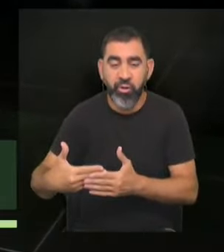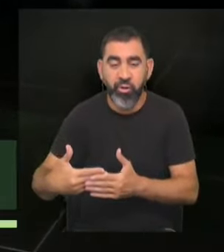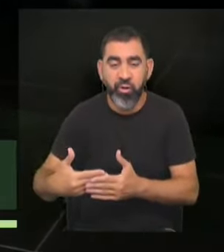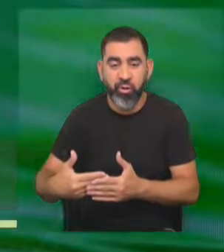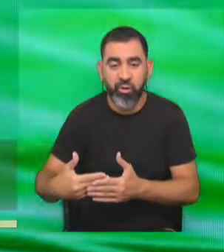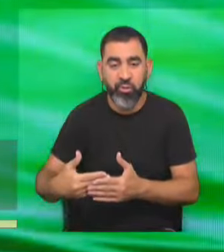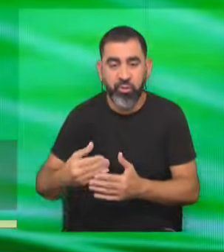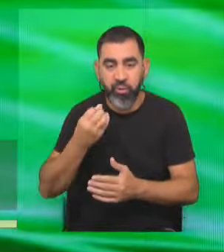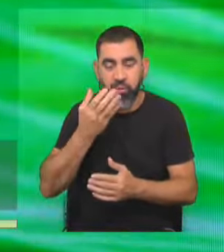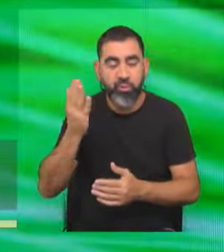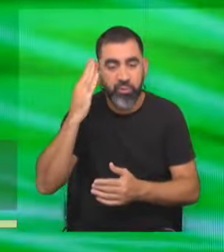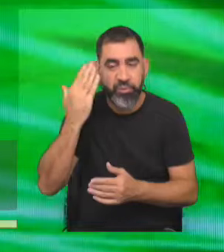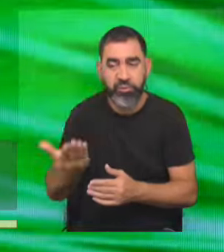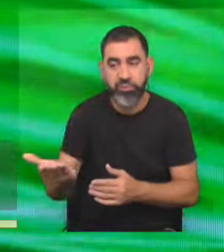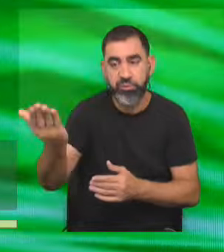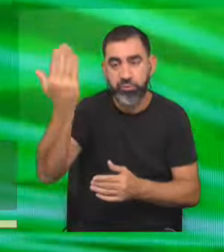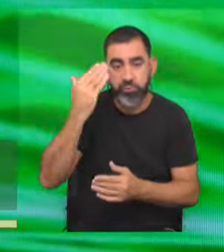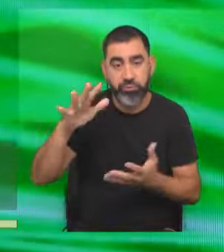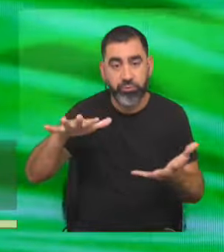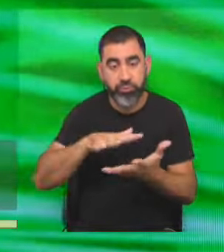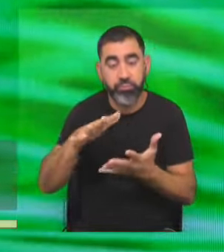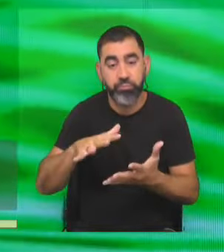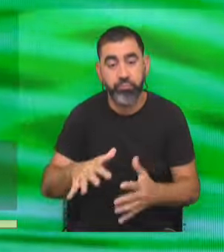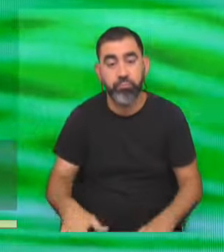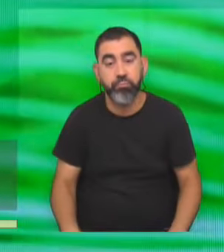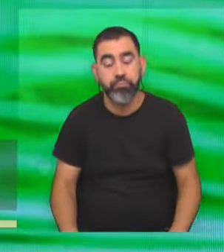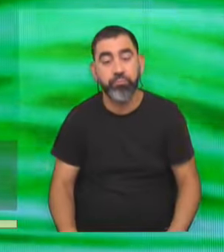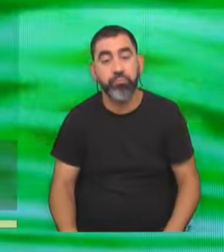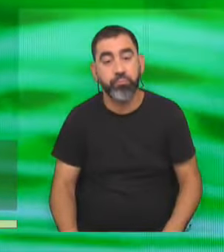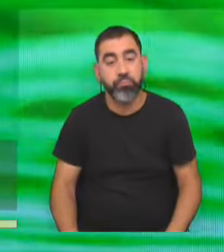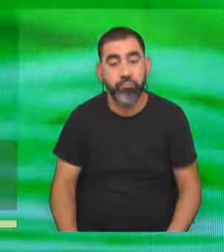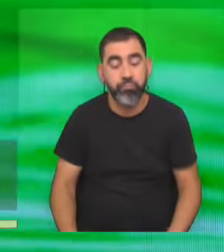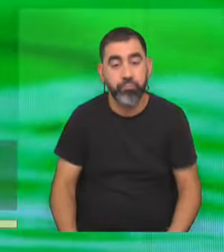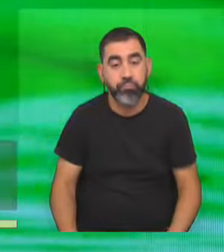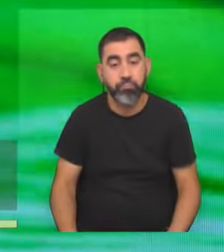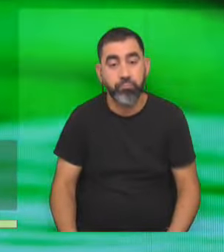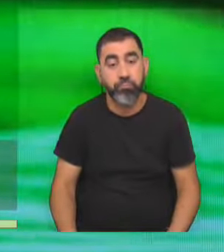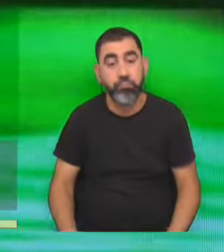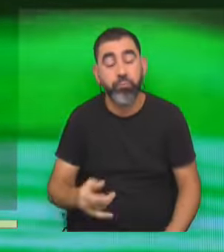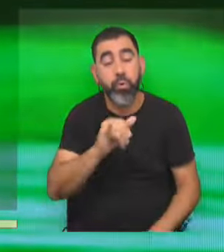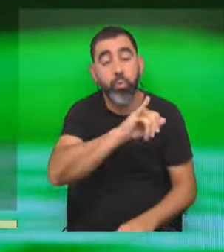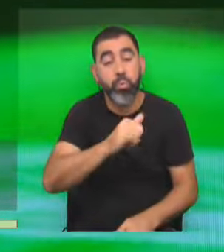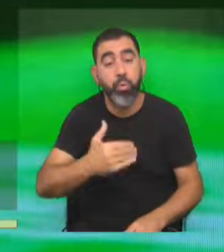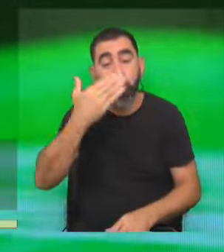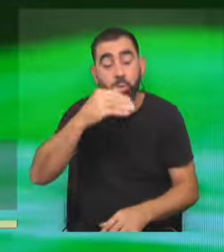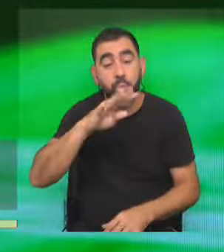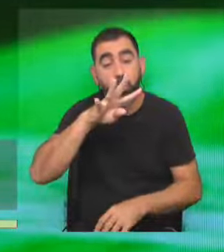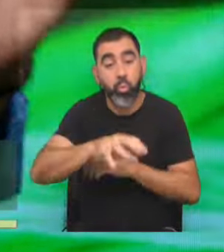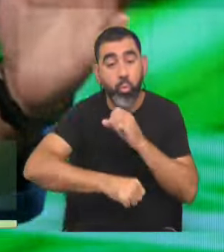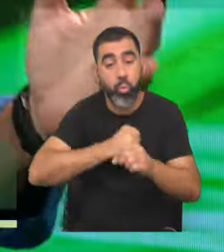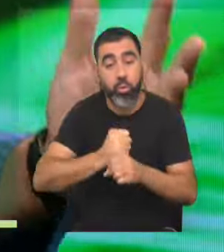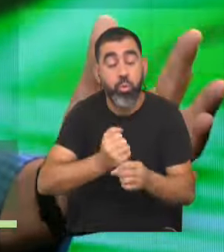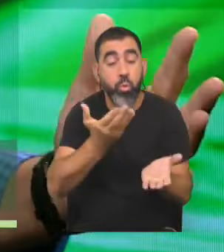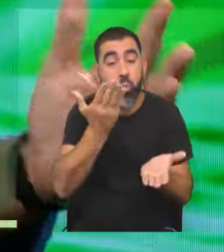una una mirada histórica de de de de periodos un poco más prolongados por eso hago el promedio de los últimos 4 años y los